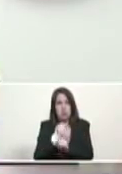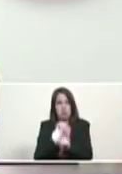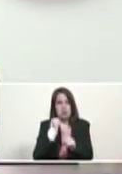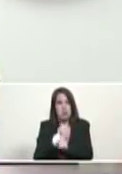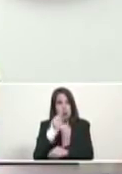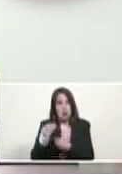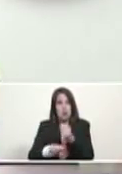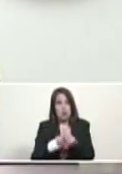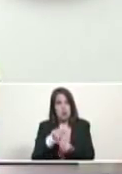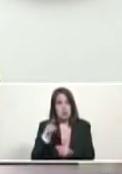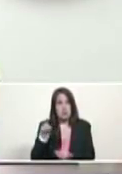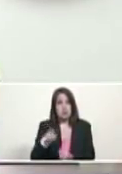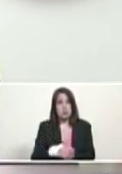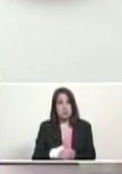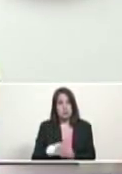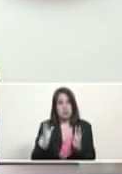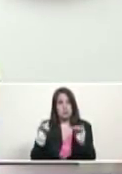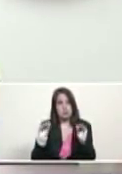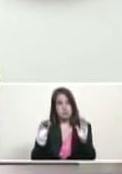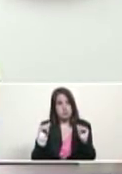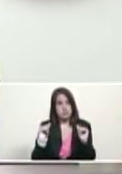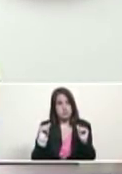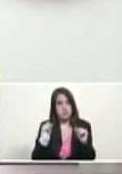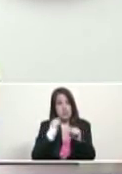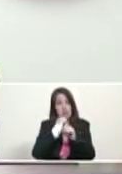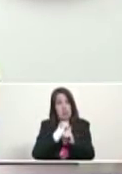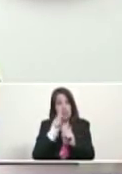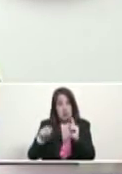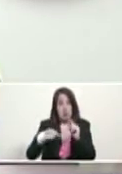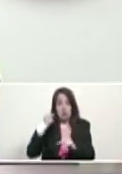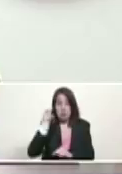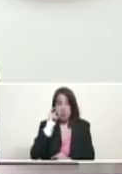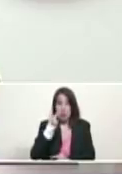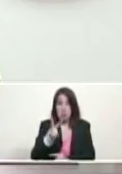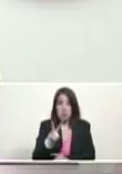hecho. Bye bye. Espero